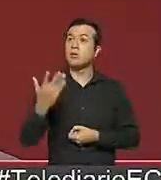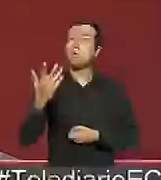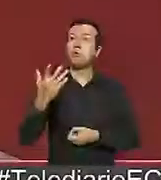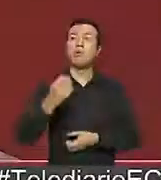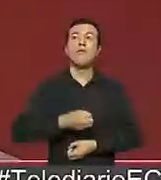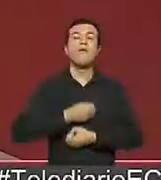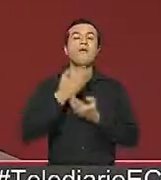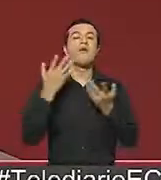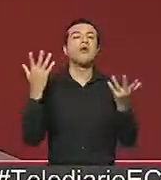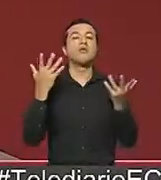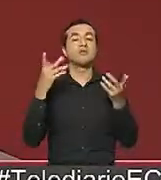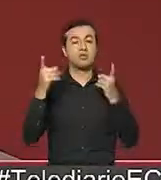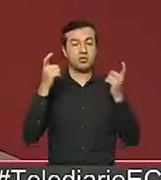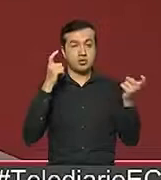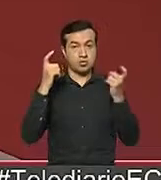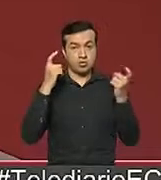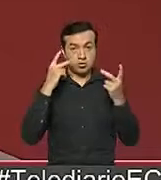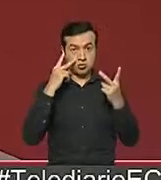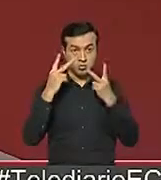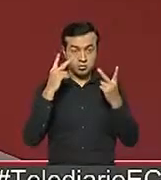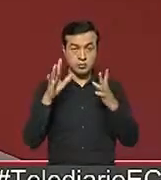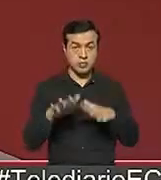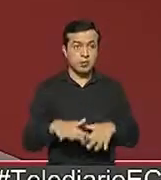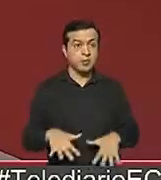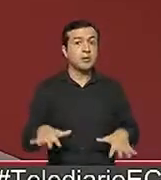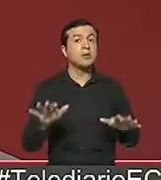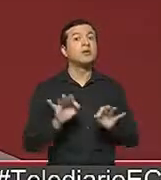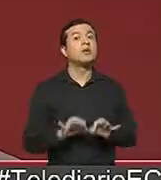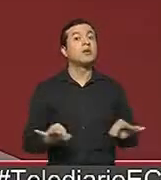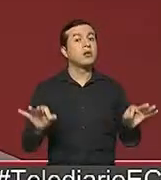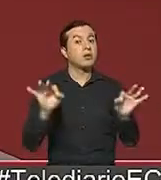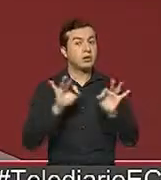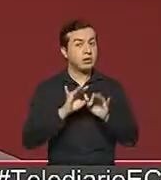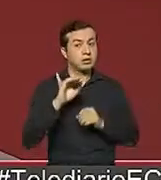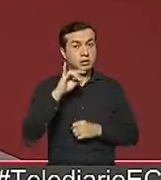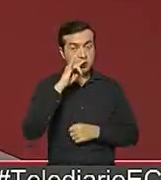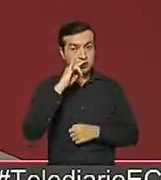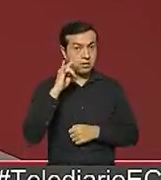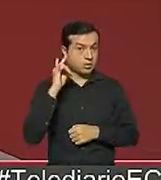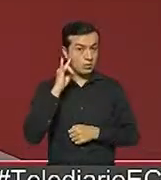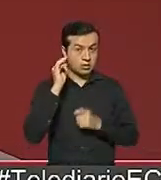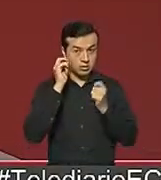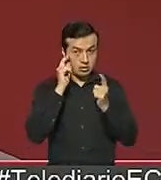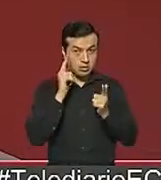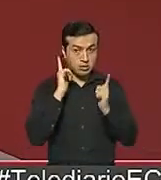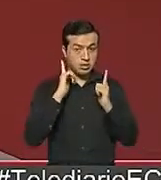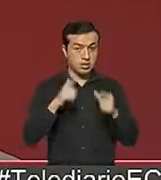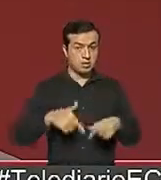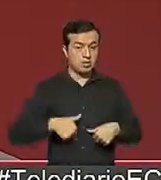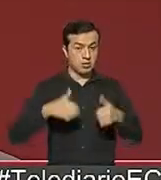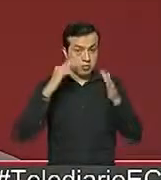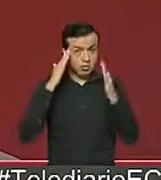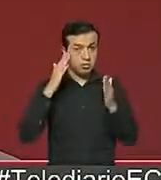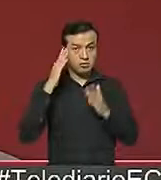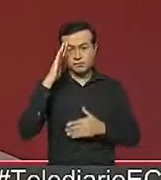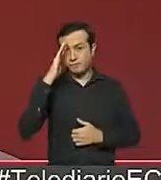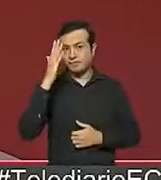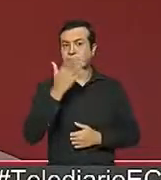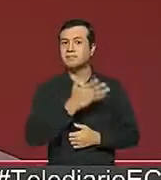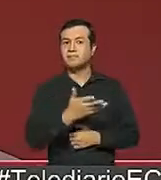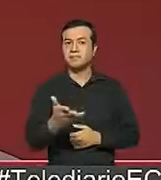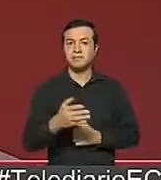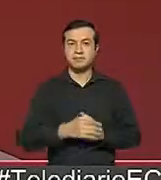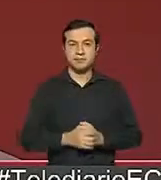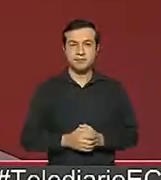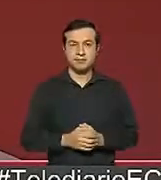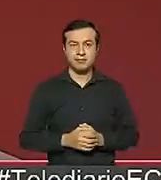tiene información sobre los controles de rutina que se deben realizar a los menores de edad. Miércoles de Salud, buenos días César, ¿qué novedades nos